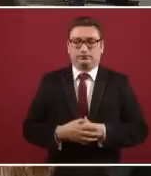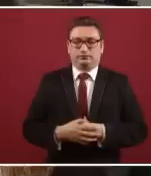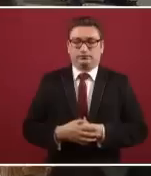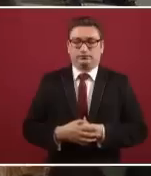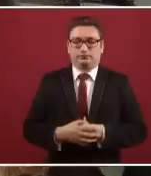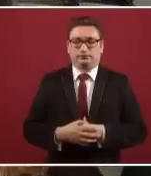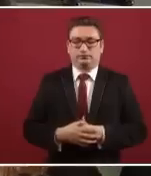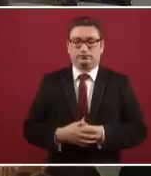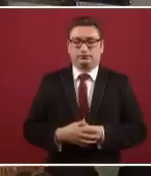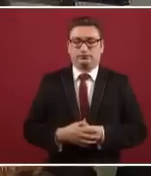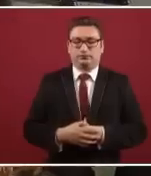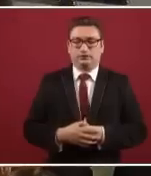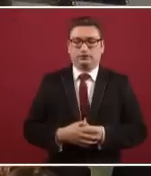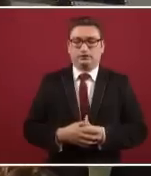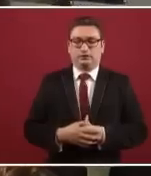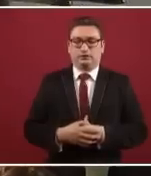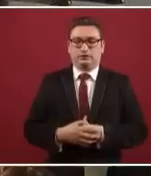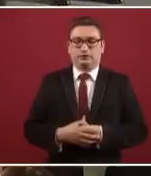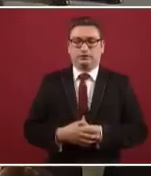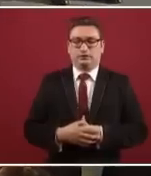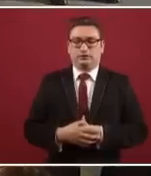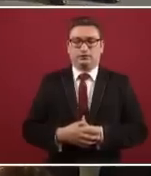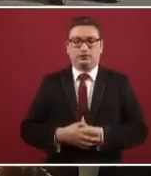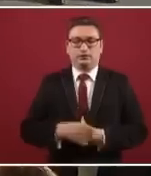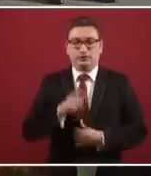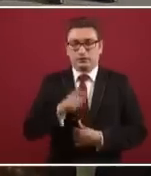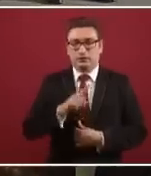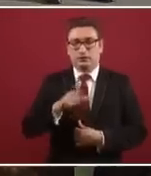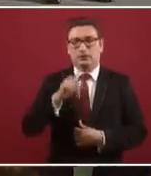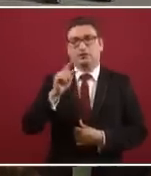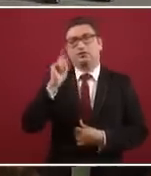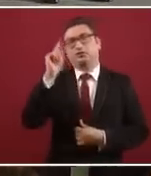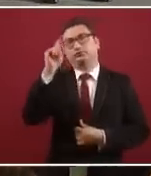Pero vamos a ir atrás, después,